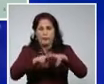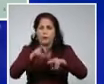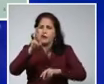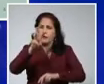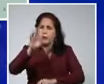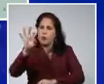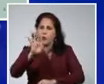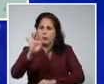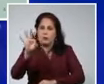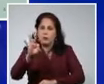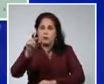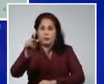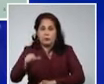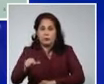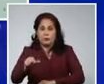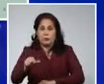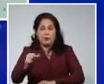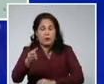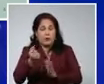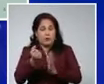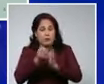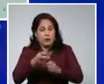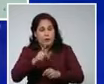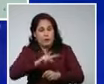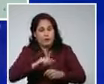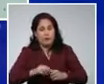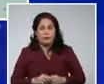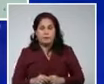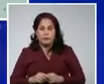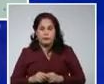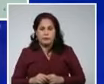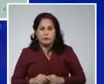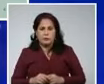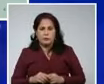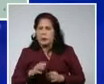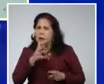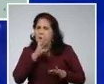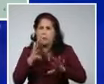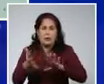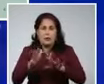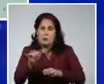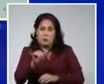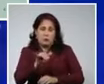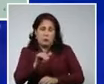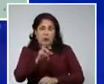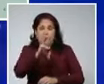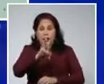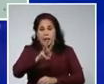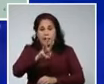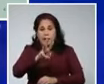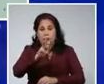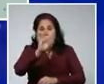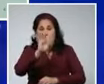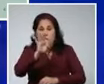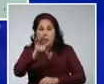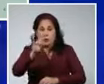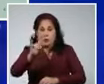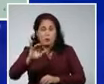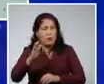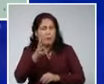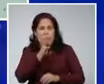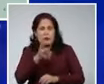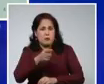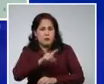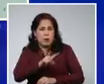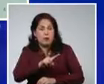388 casos confirmados ayer, similar al día anterior, que fueron 389, y con